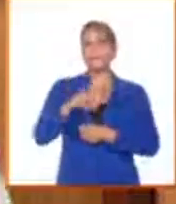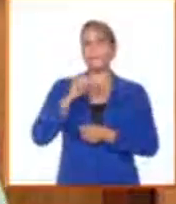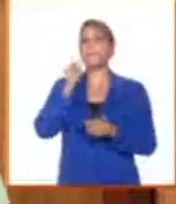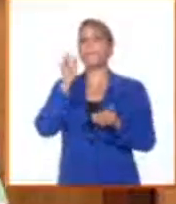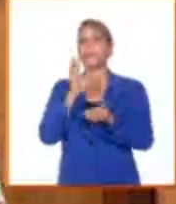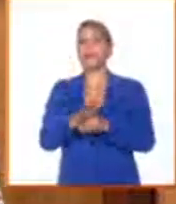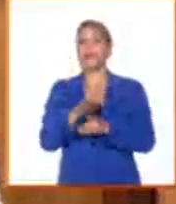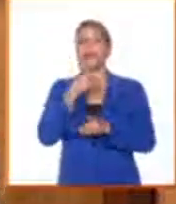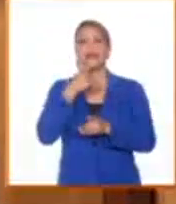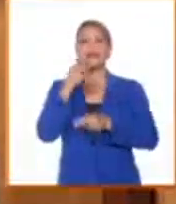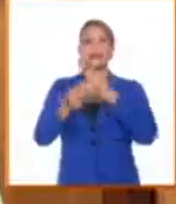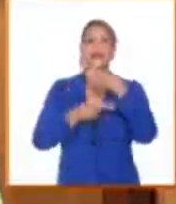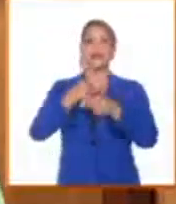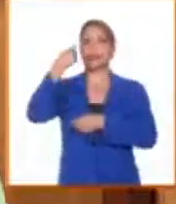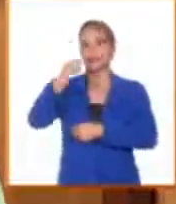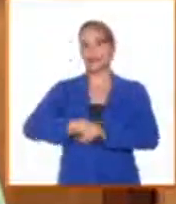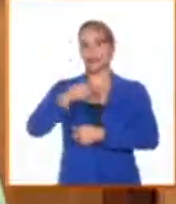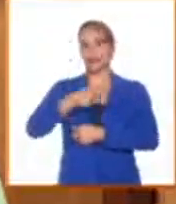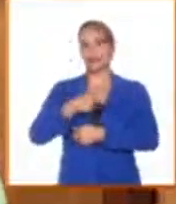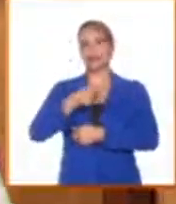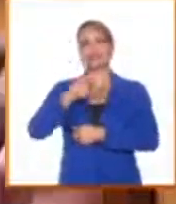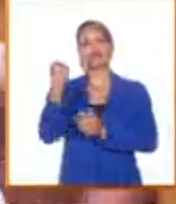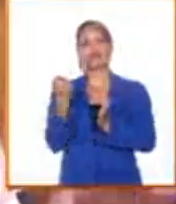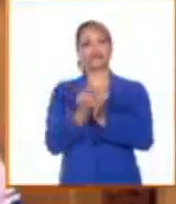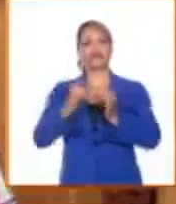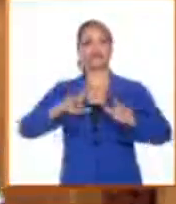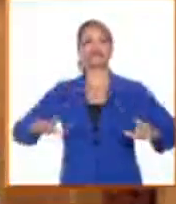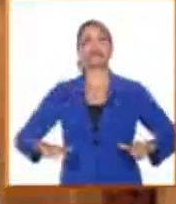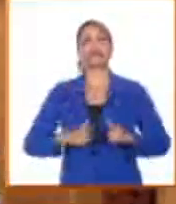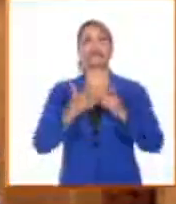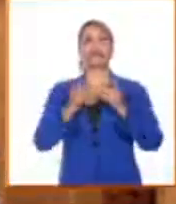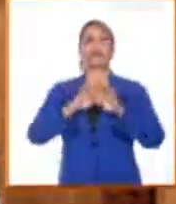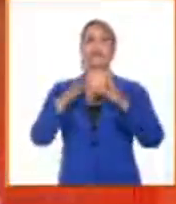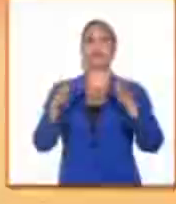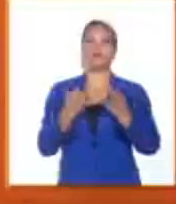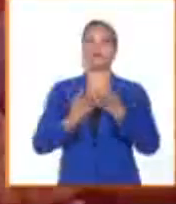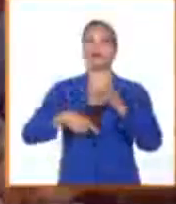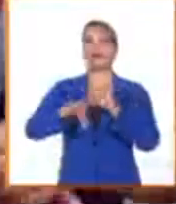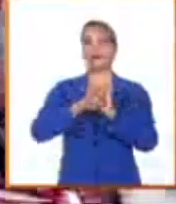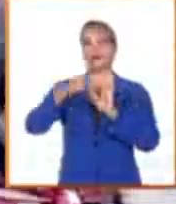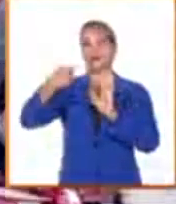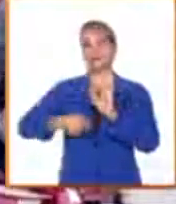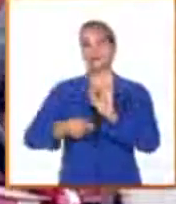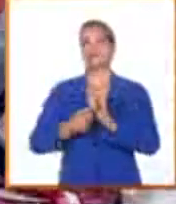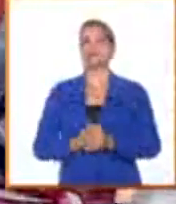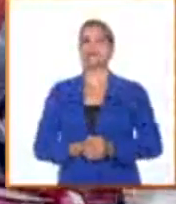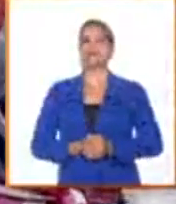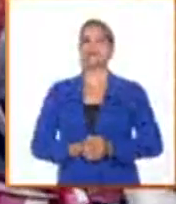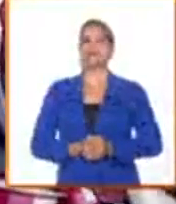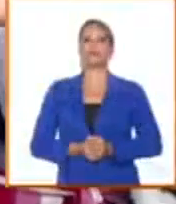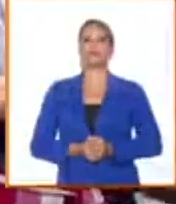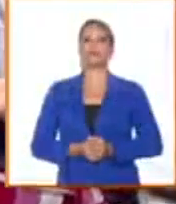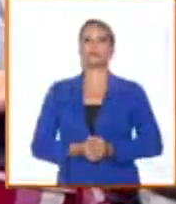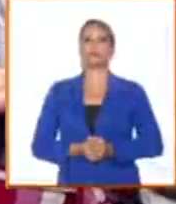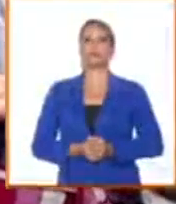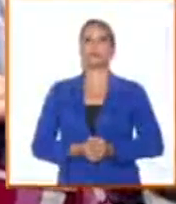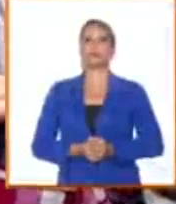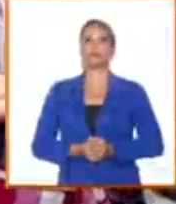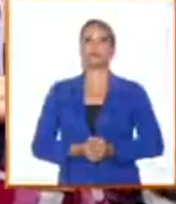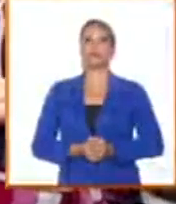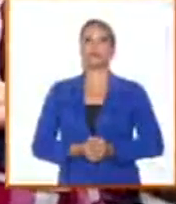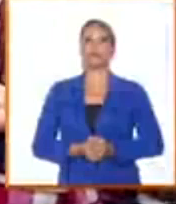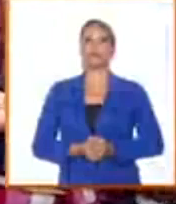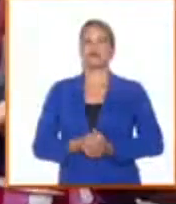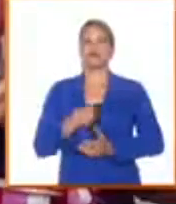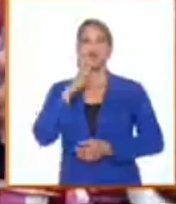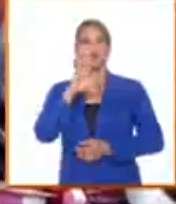ejercer justamente ese derecho que tenemos a cumplir todo lo que esté establecido en esa norma. No lo digo yo. Los especialistas